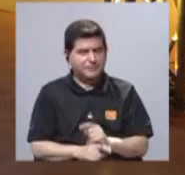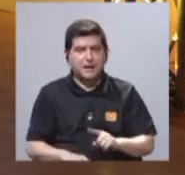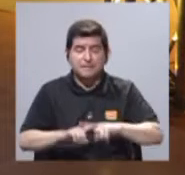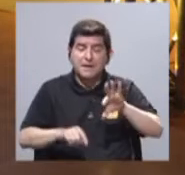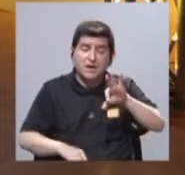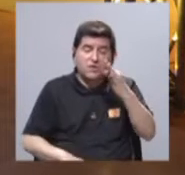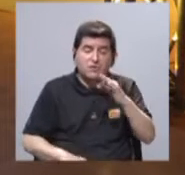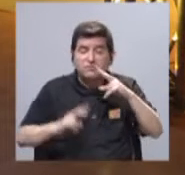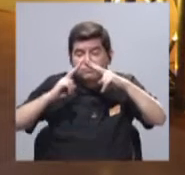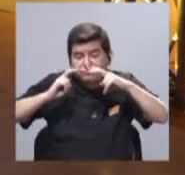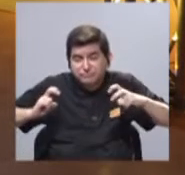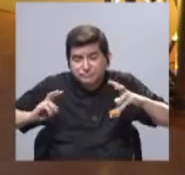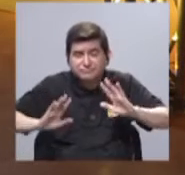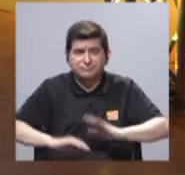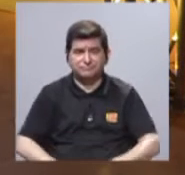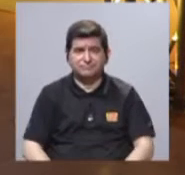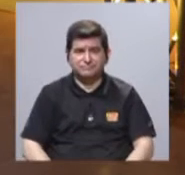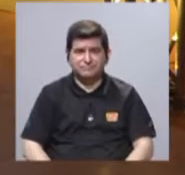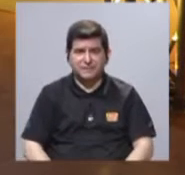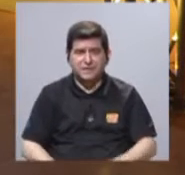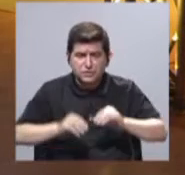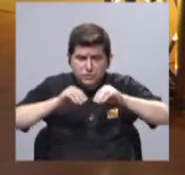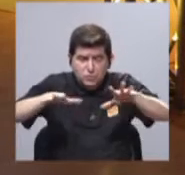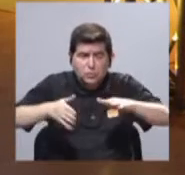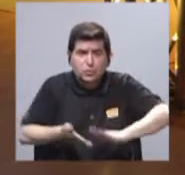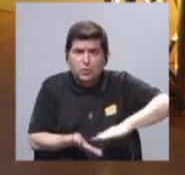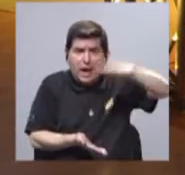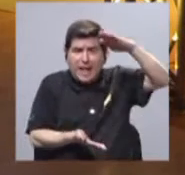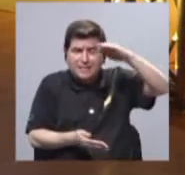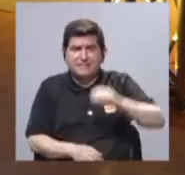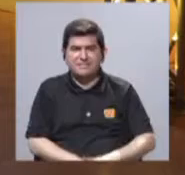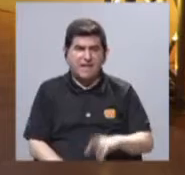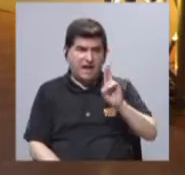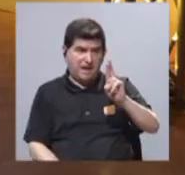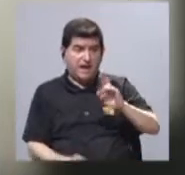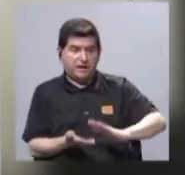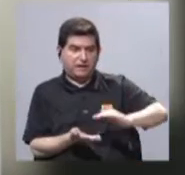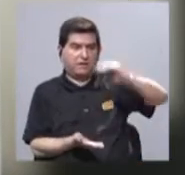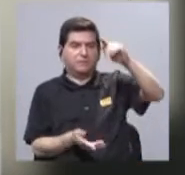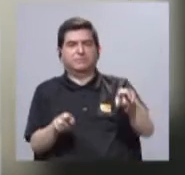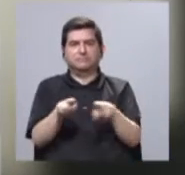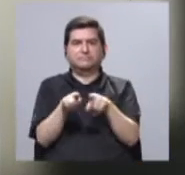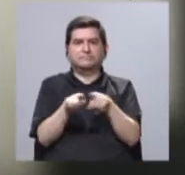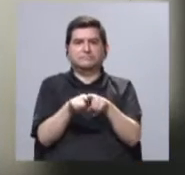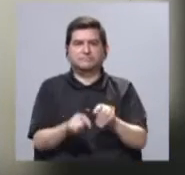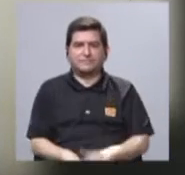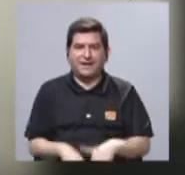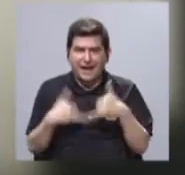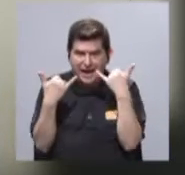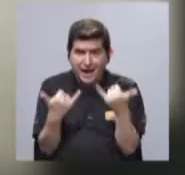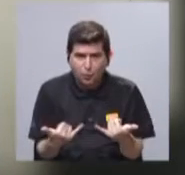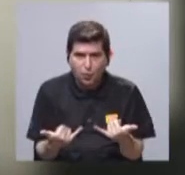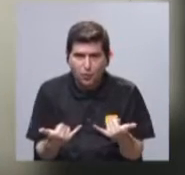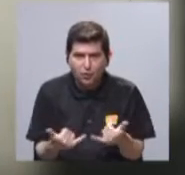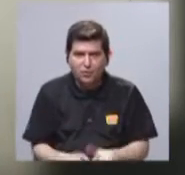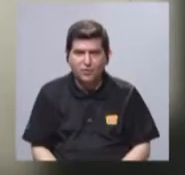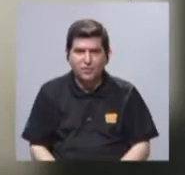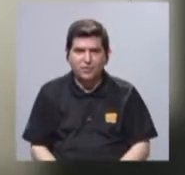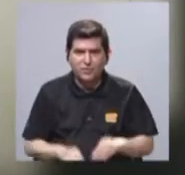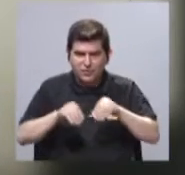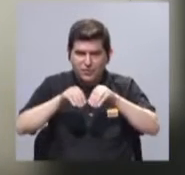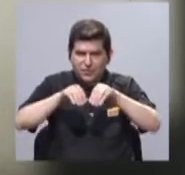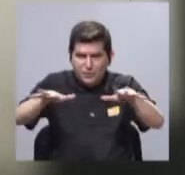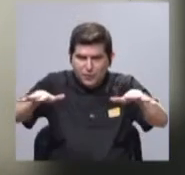también es una forma de verlo porque si la transmisión es muy alta las erres son mucho mayores digamos en este momento la